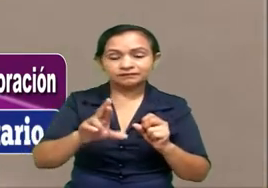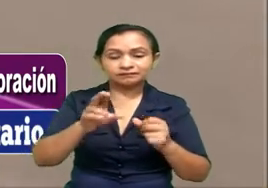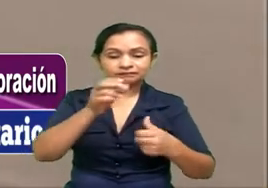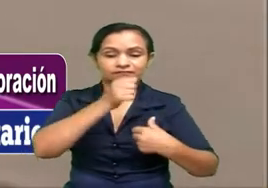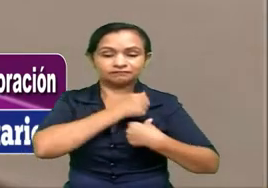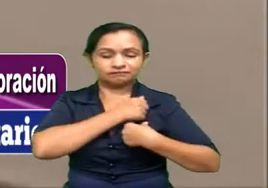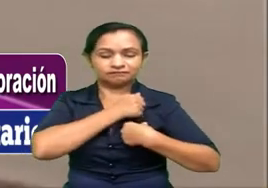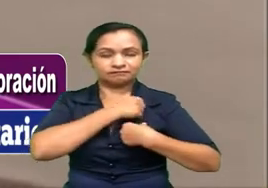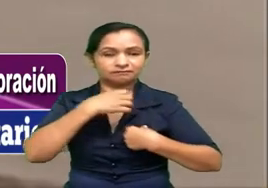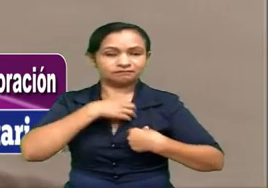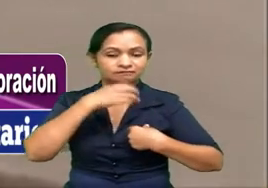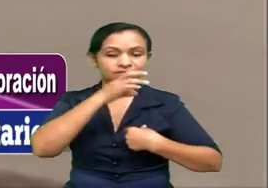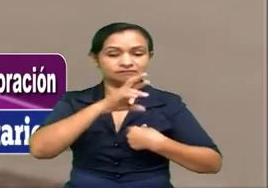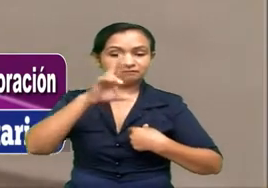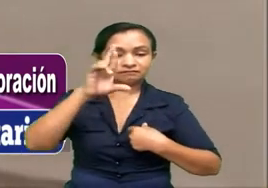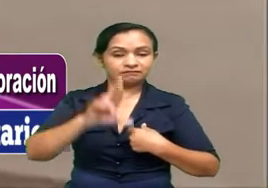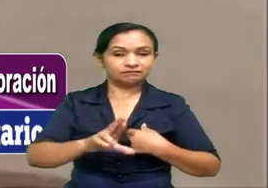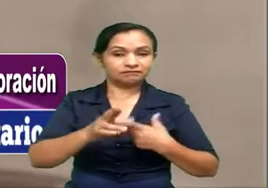ejército